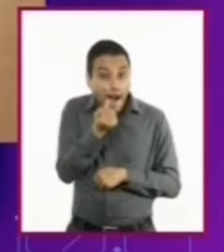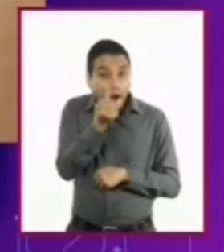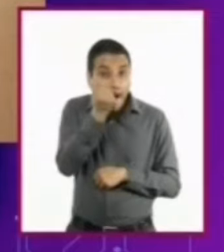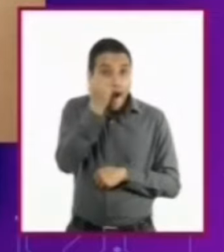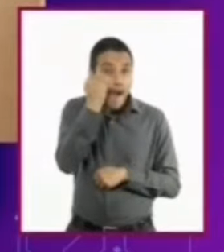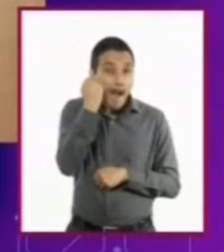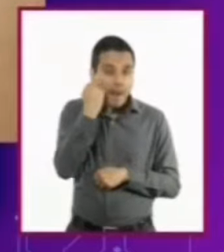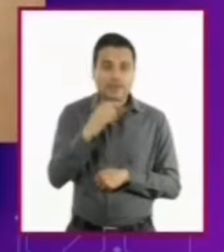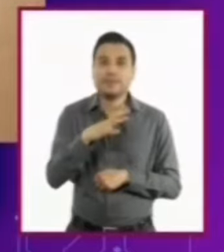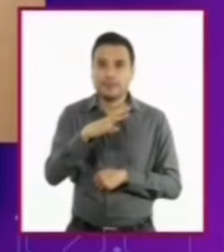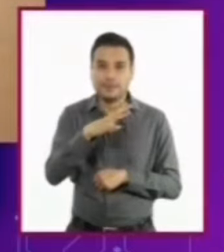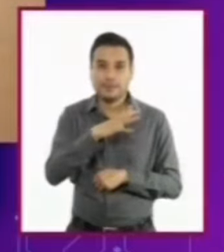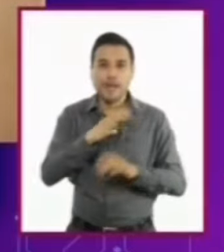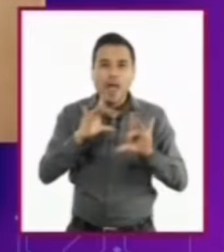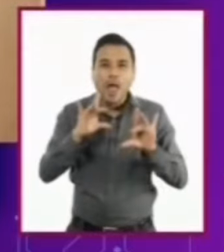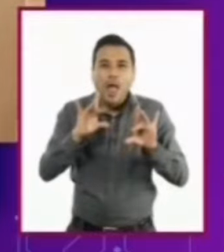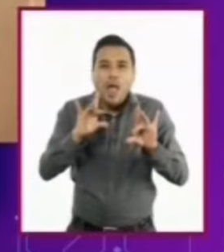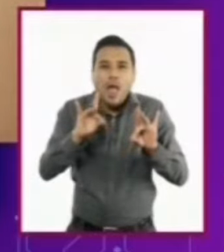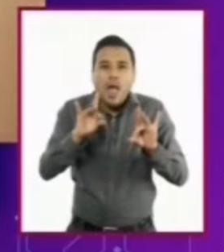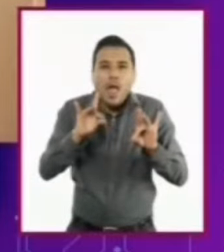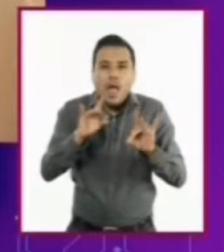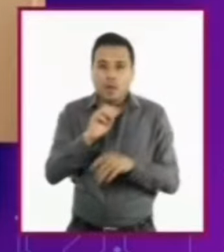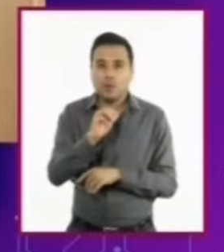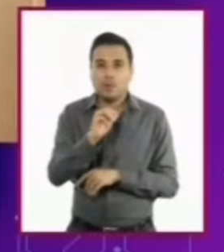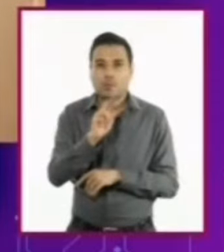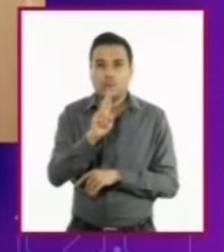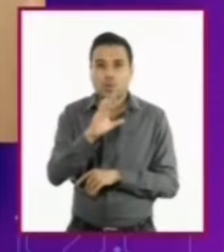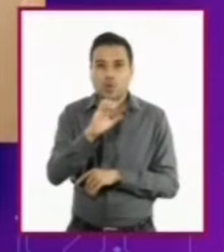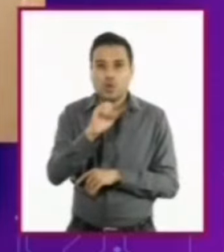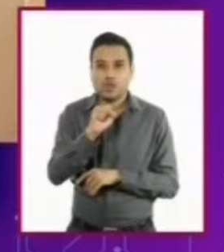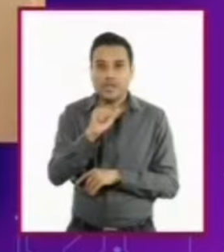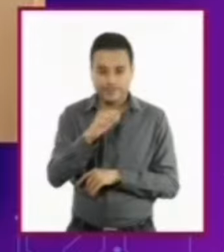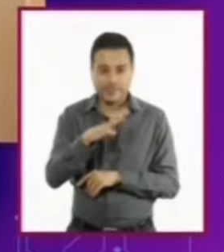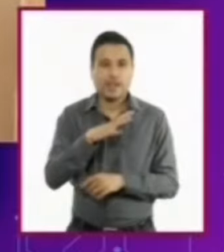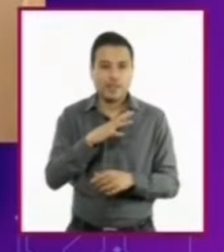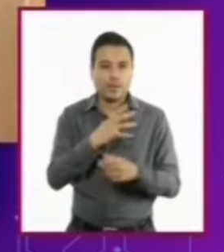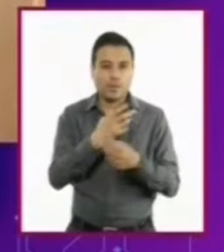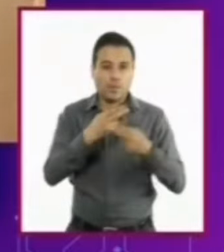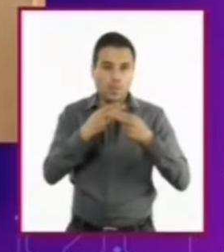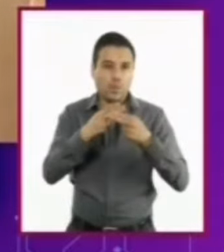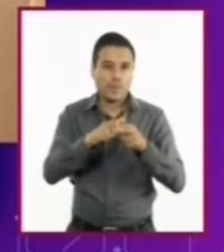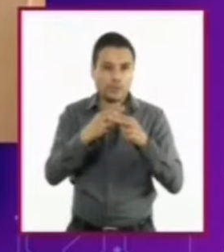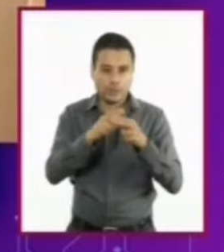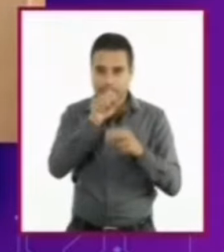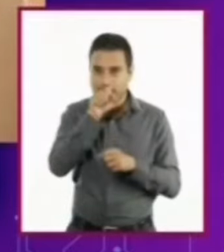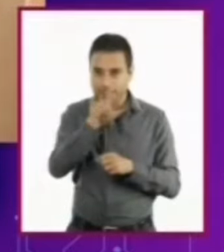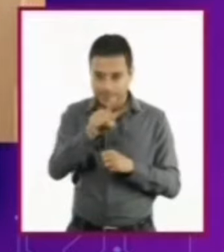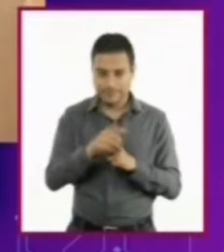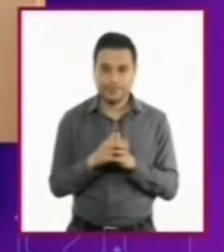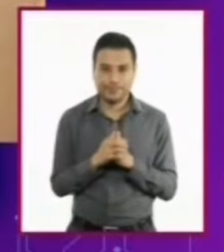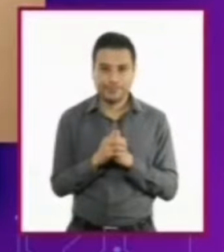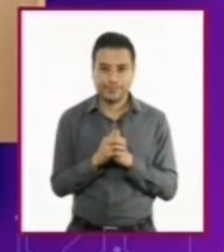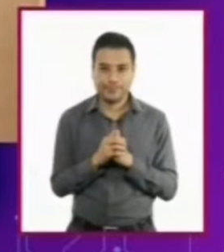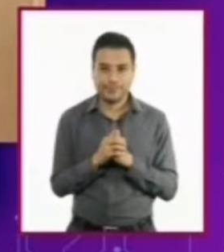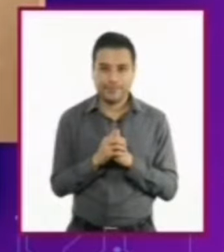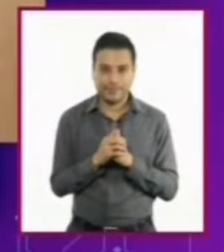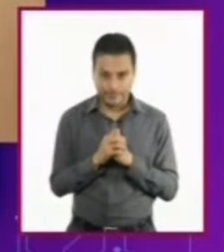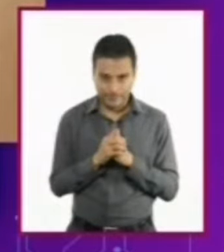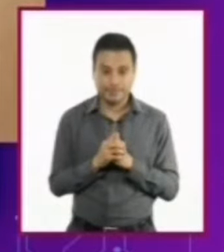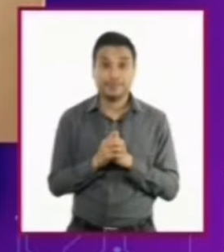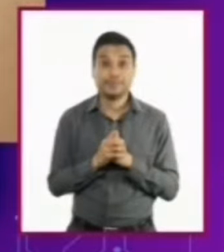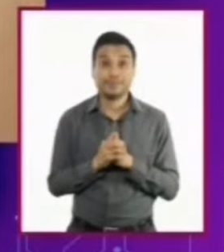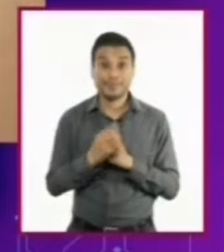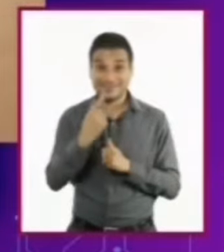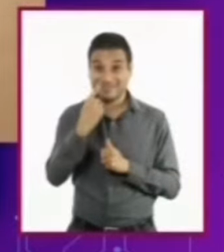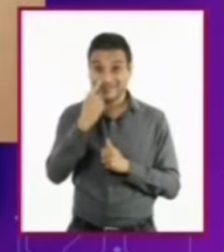superior de la cavidad nasal, justo debajo del hueso etmoides. El resto de la mucosa que tapiza la